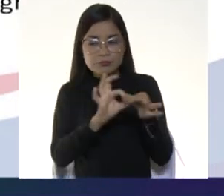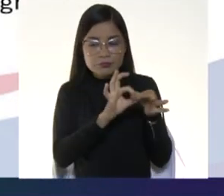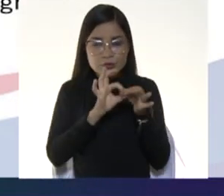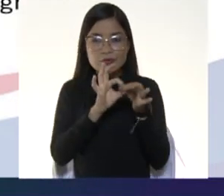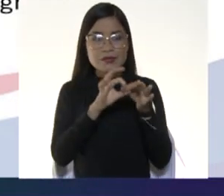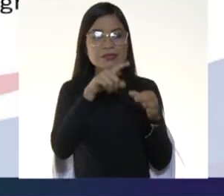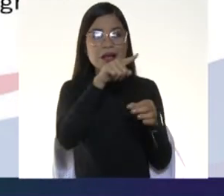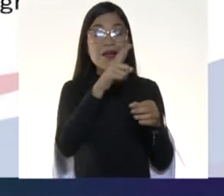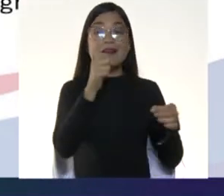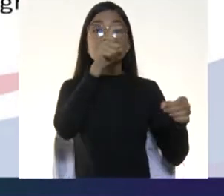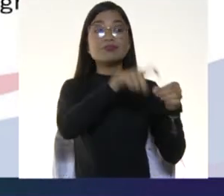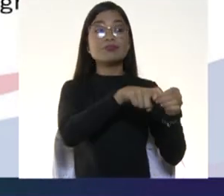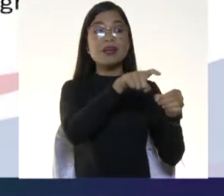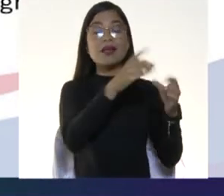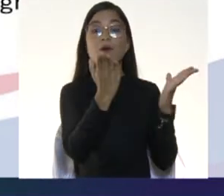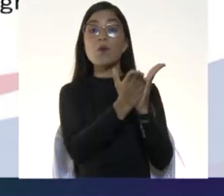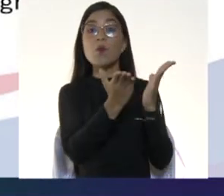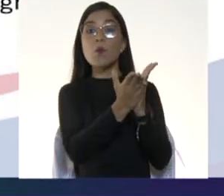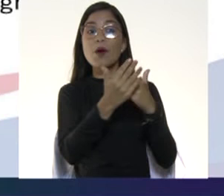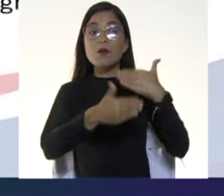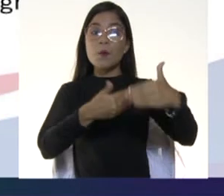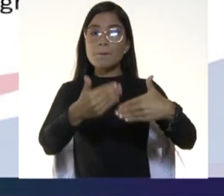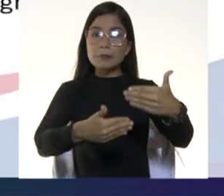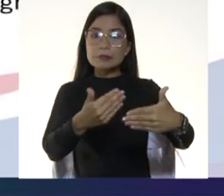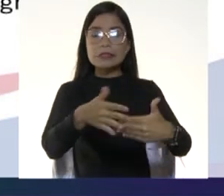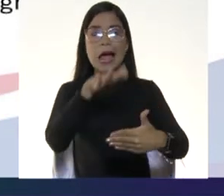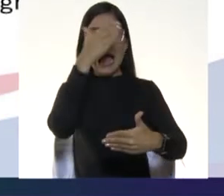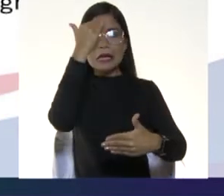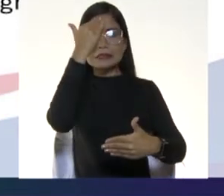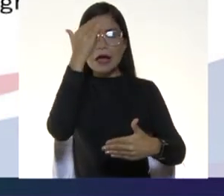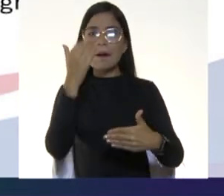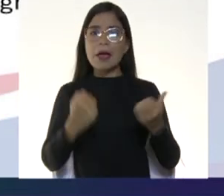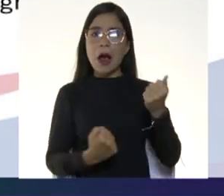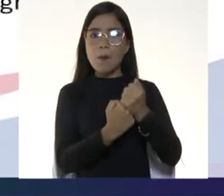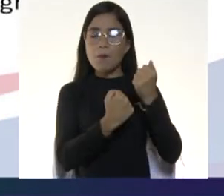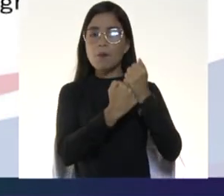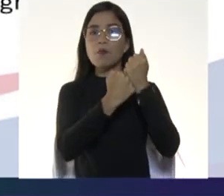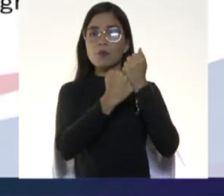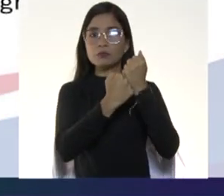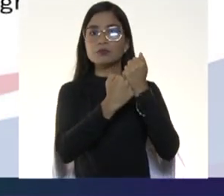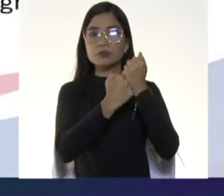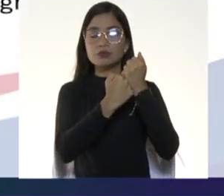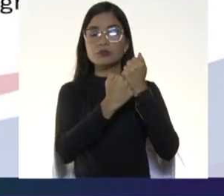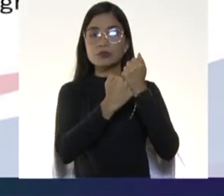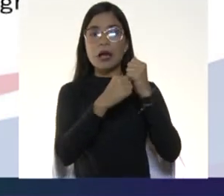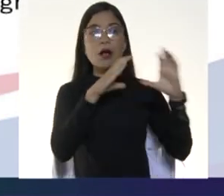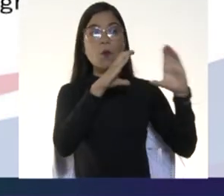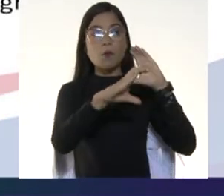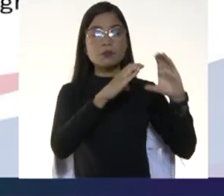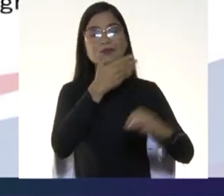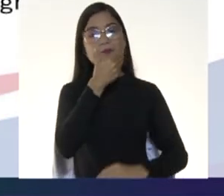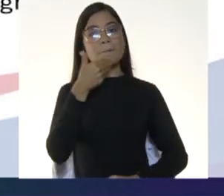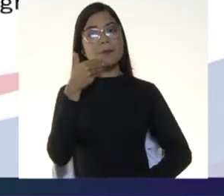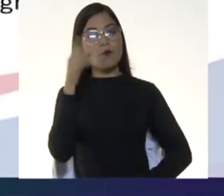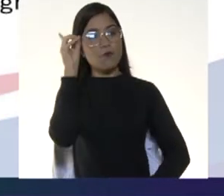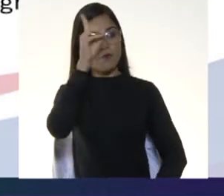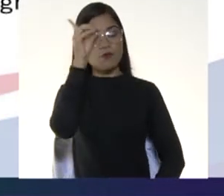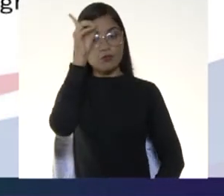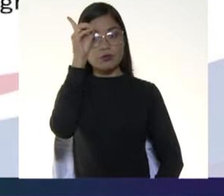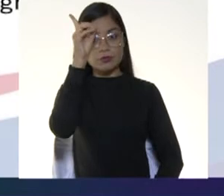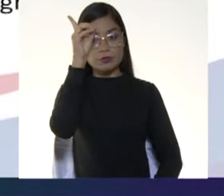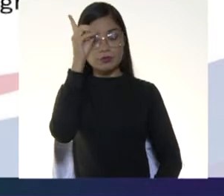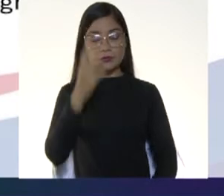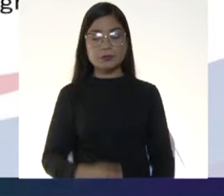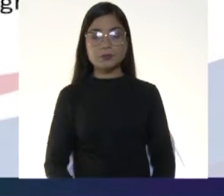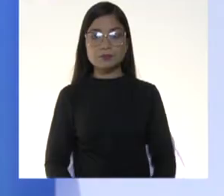con cada uno de los procesos, de modo tal en que no solo le permita poder tener una mejor comunicación con los docentes de la